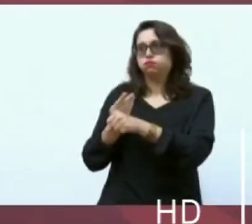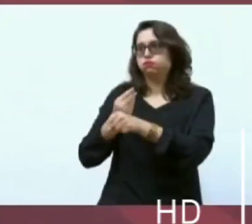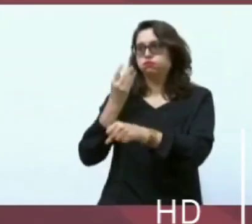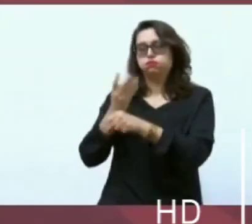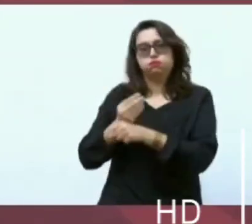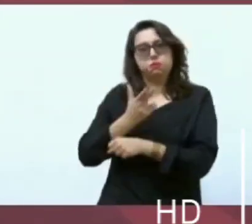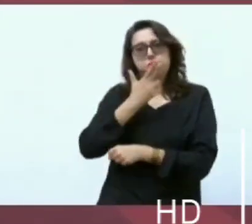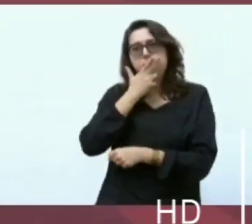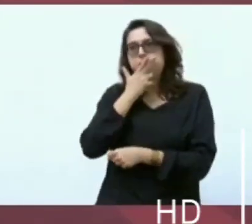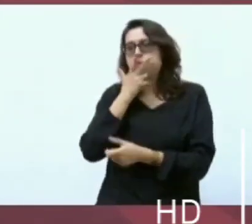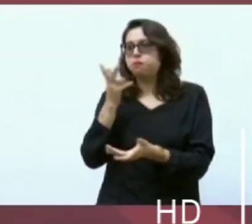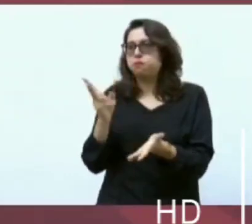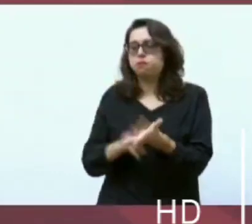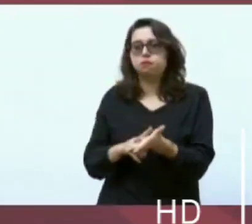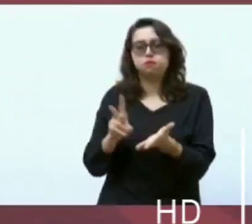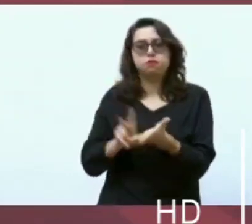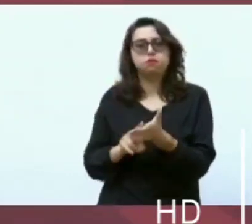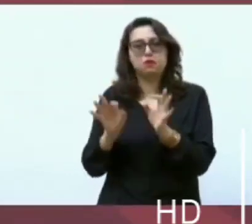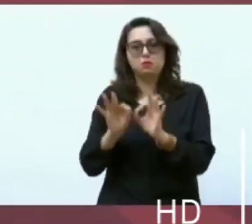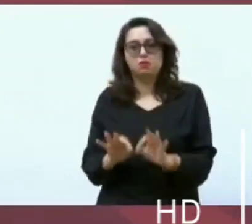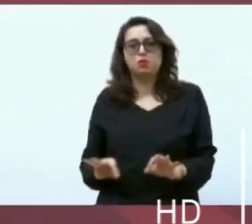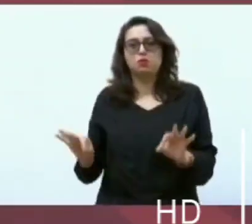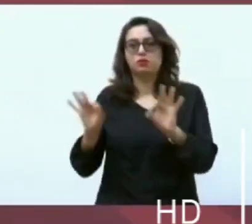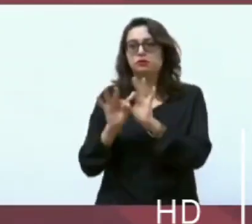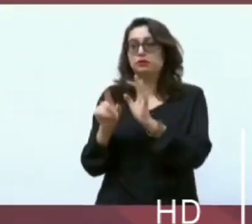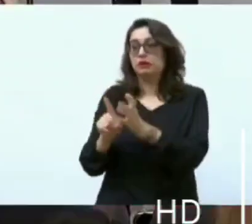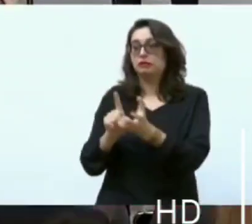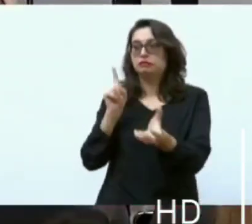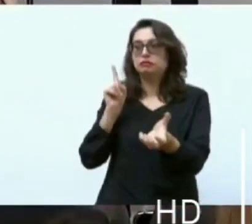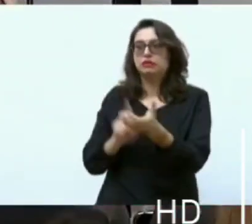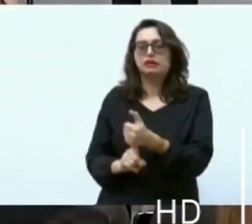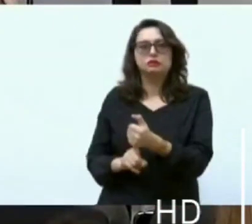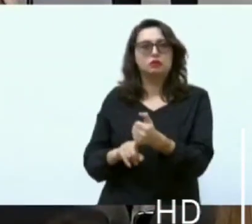sobre todo por sus documentos,